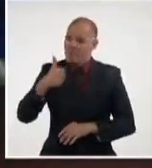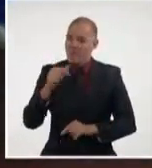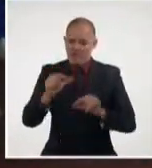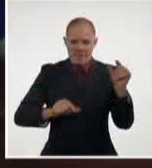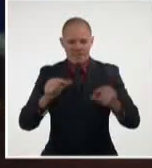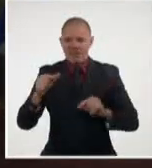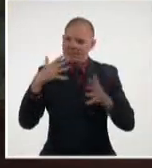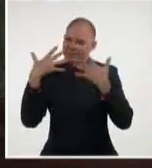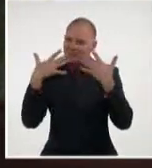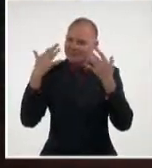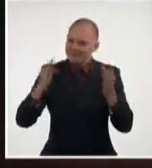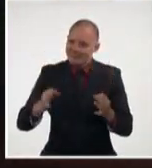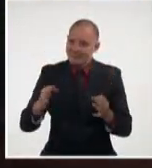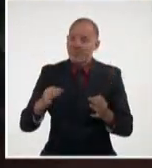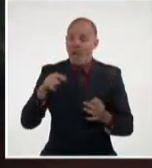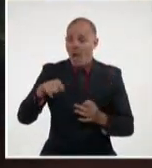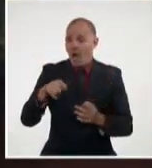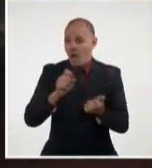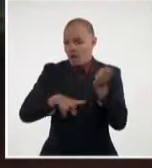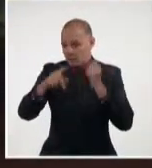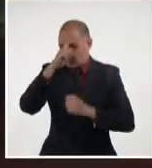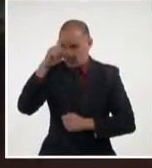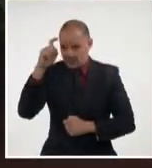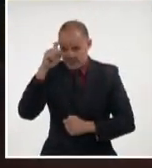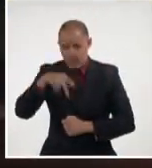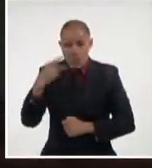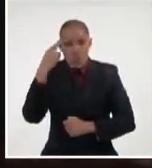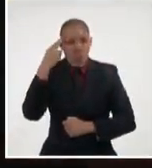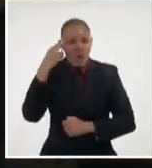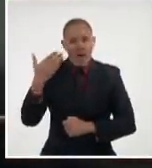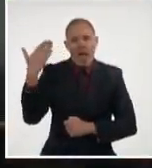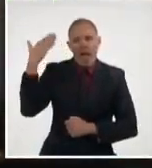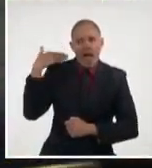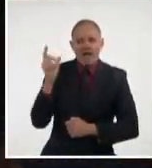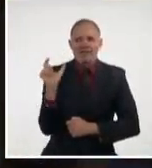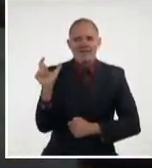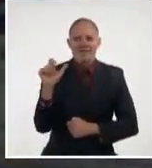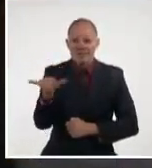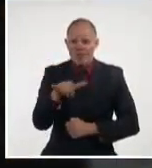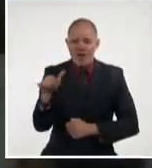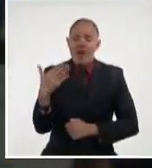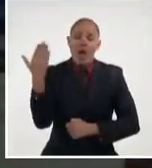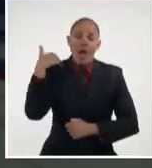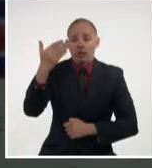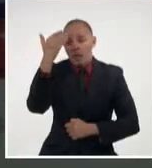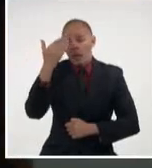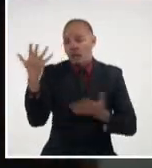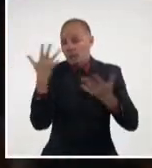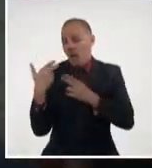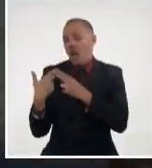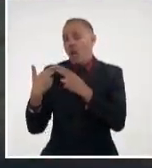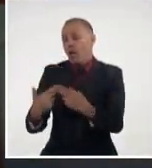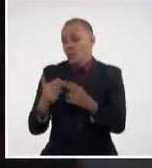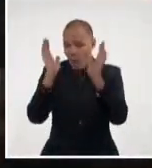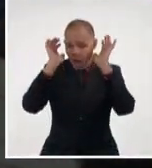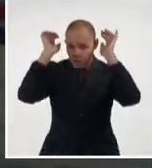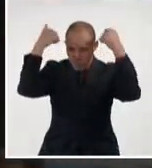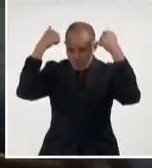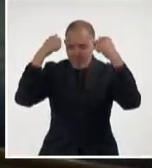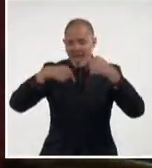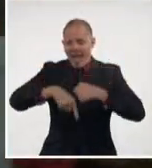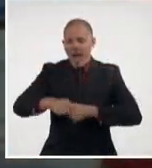la provincia espirituana al rememorar los acontecimientos protagonizados por Camilo Cienfuegos y celebrar el